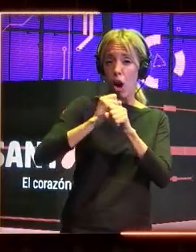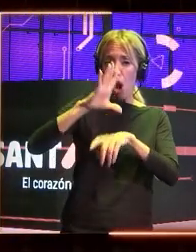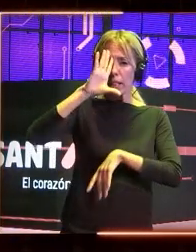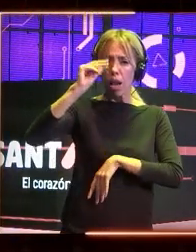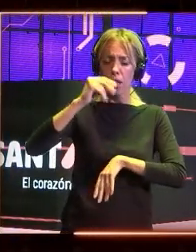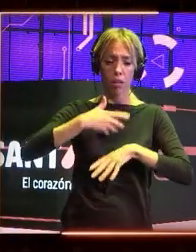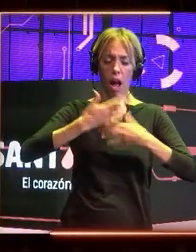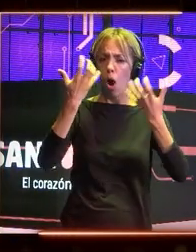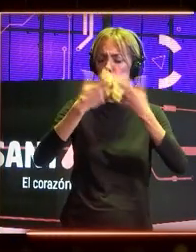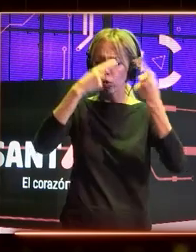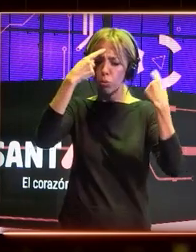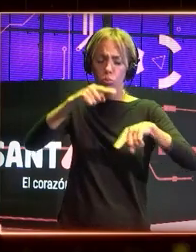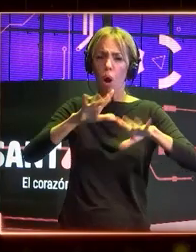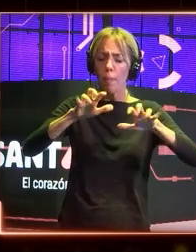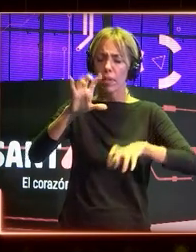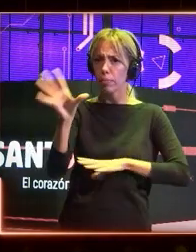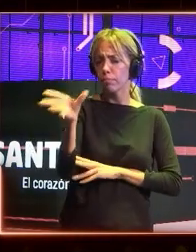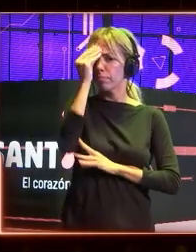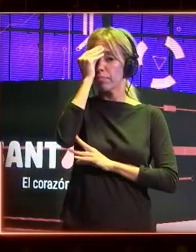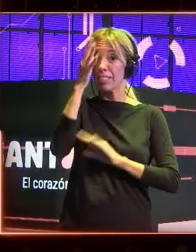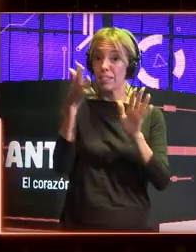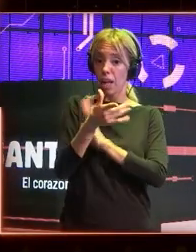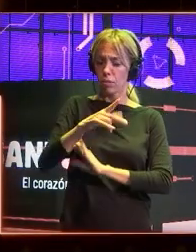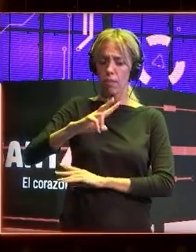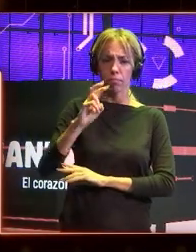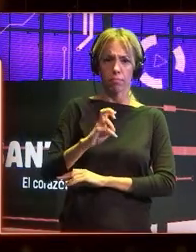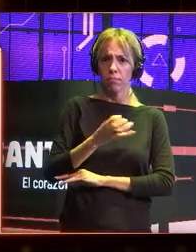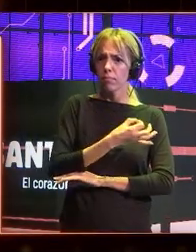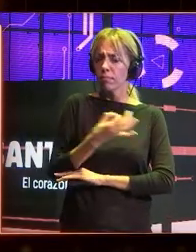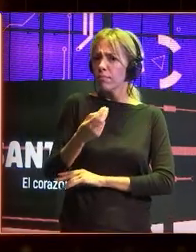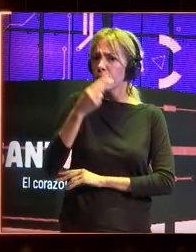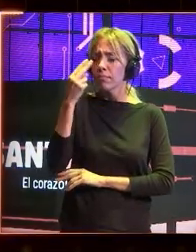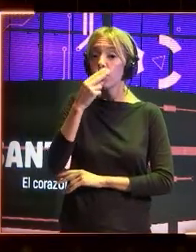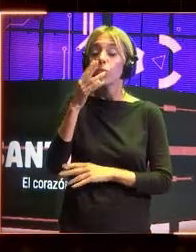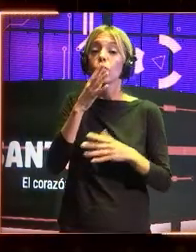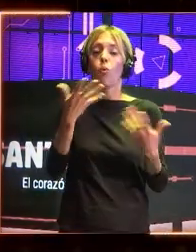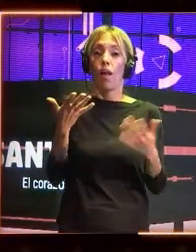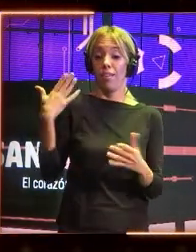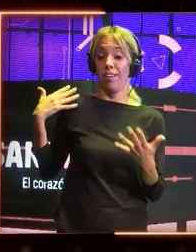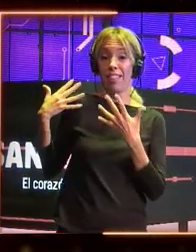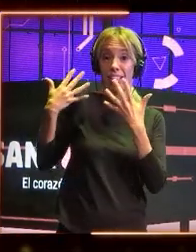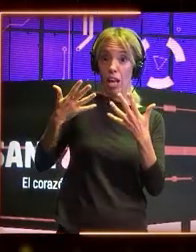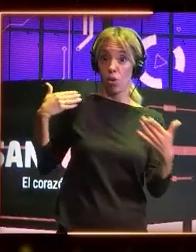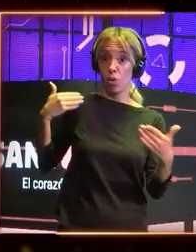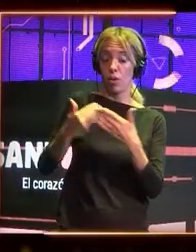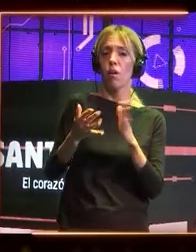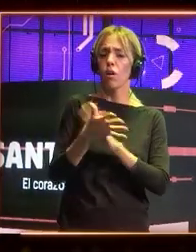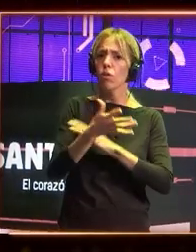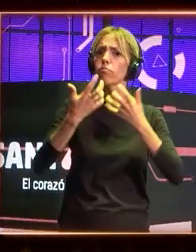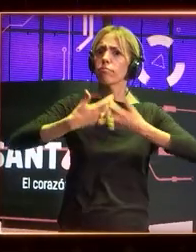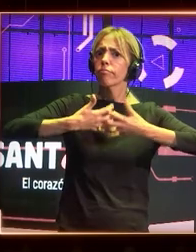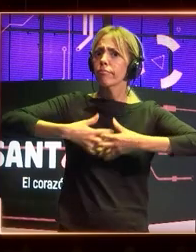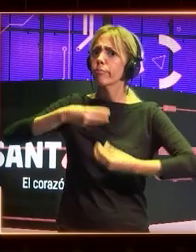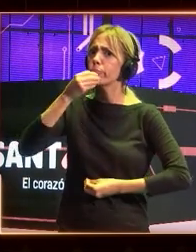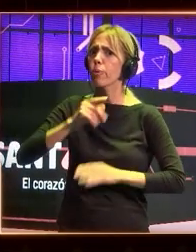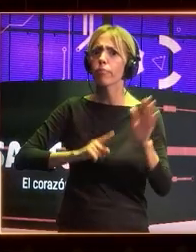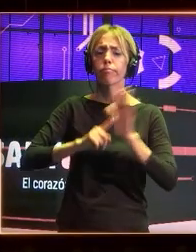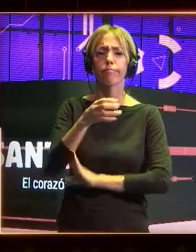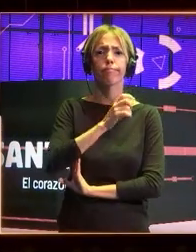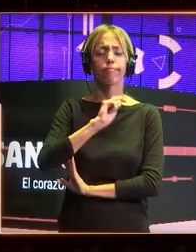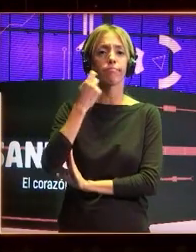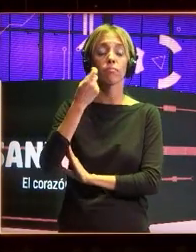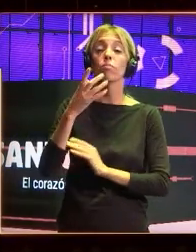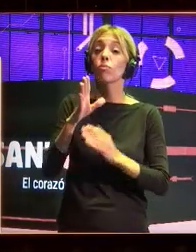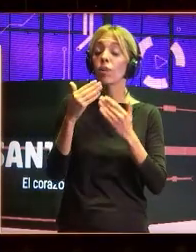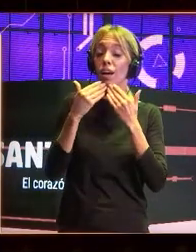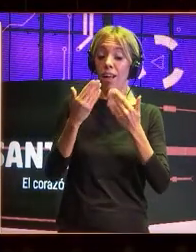automáticamente Y esto es super útil y esto es super interesante porque en la última década esto ha empezado a funcionar muy bien vale gracias